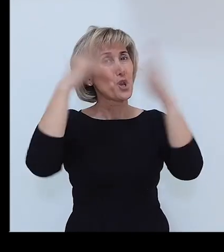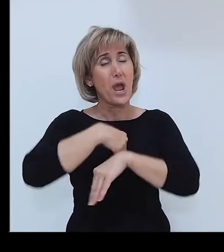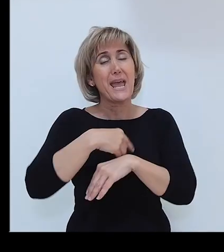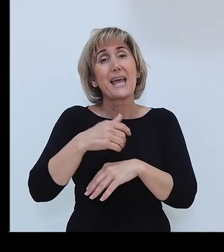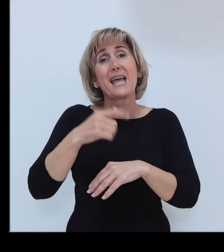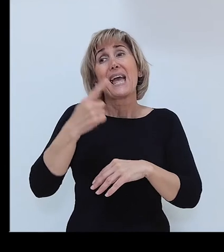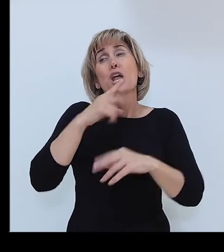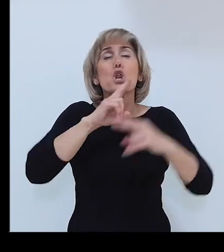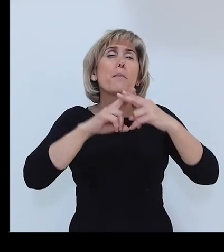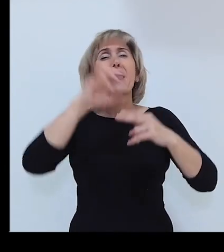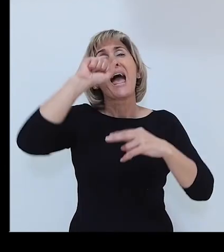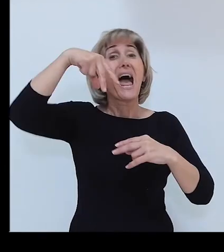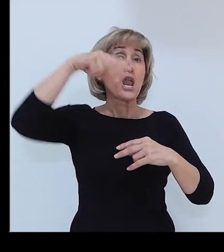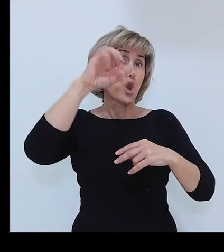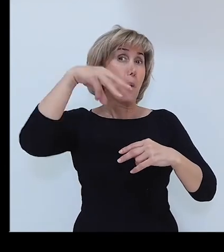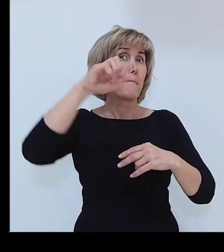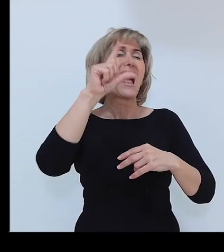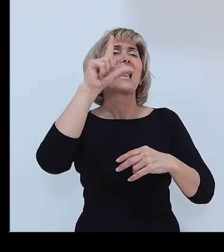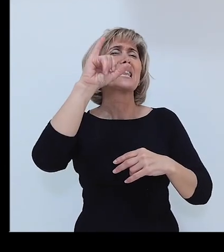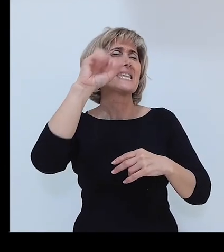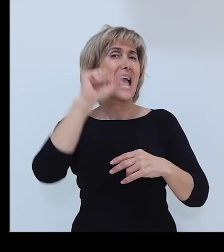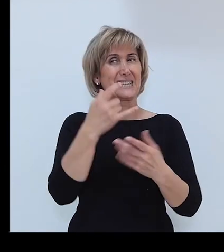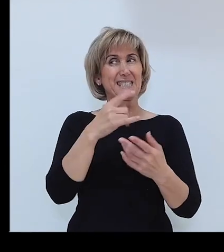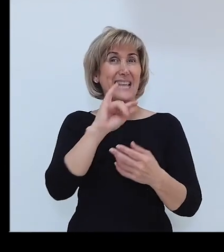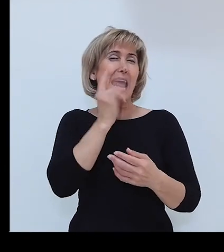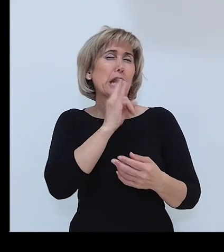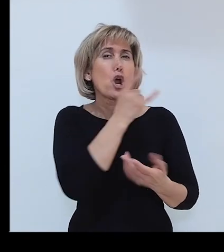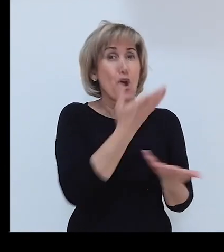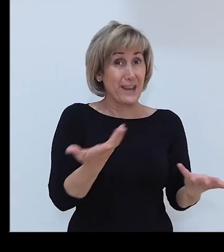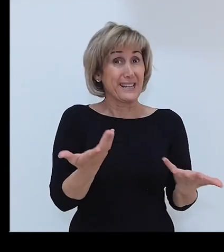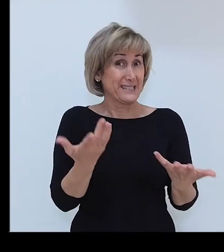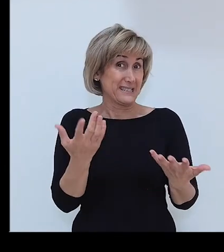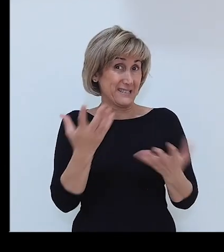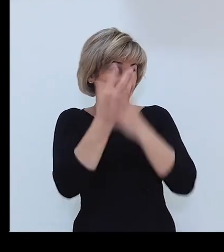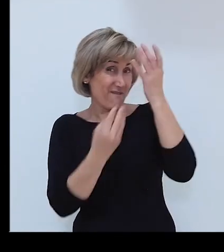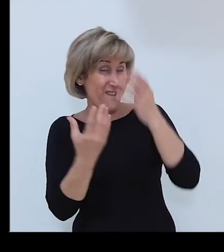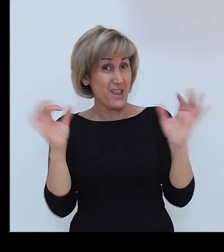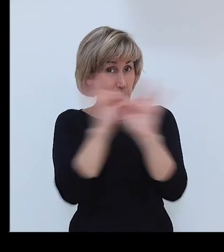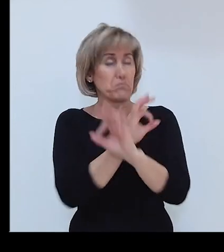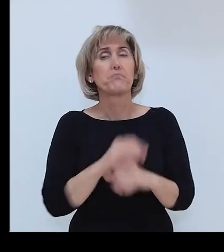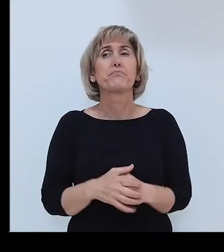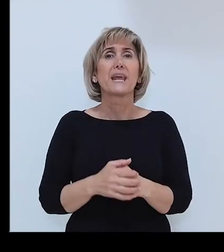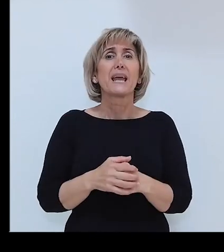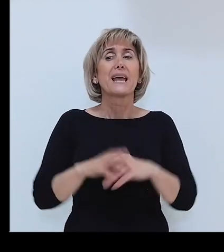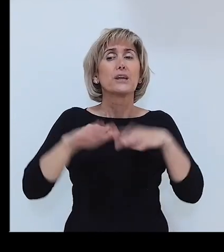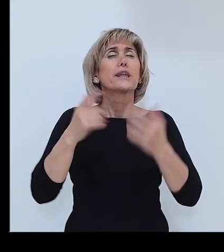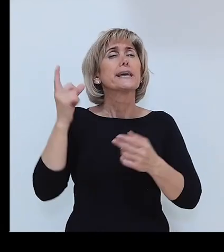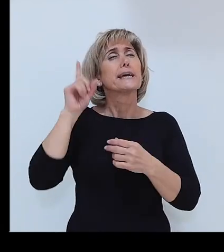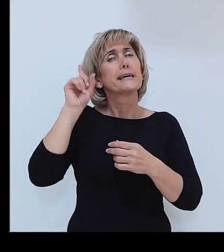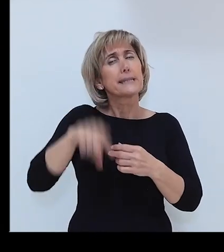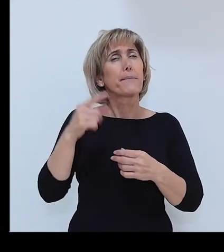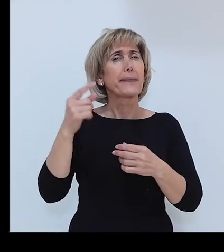inglés. Ojalá que empecé. Anomalías es lo que ella le llama a esas contradicciones, anomalías. Y